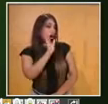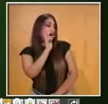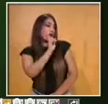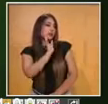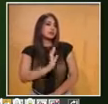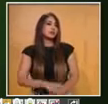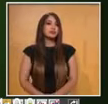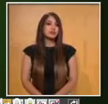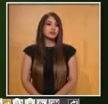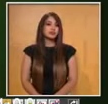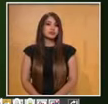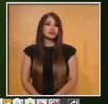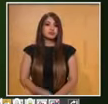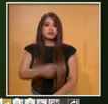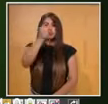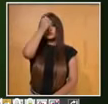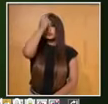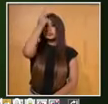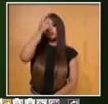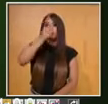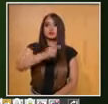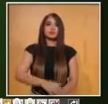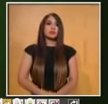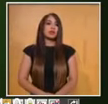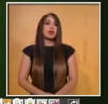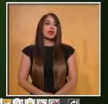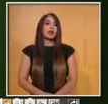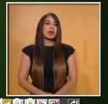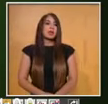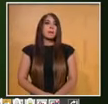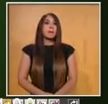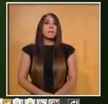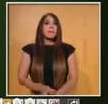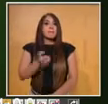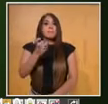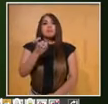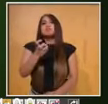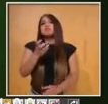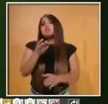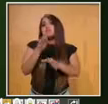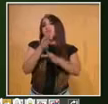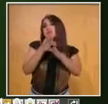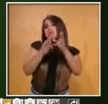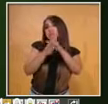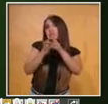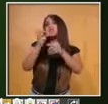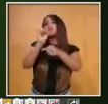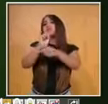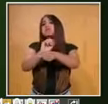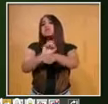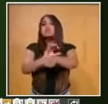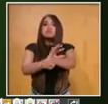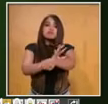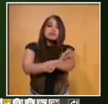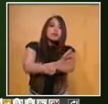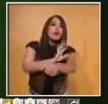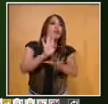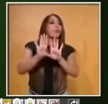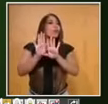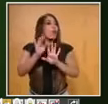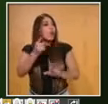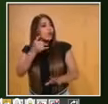niños. Adivina, adivinador. Es un dispositivo electrónico, teléfono portátil, inventado